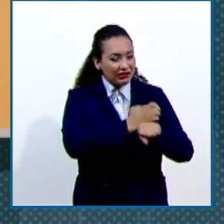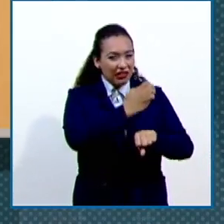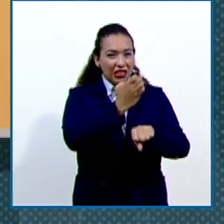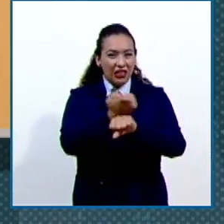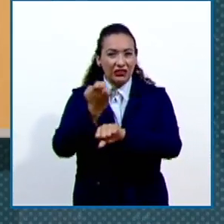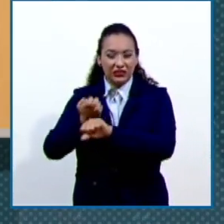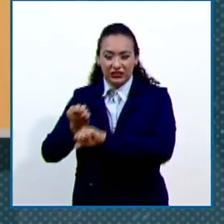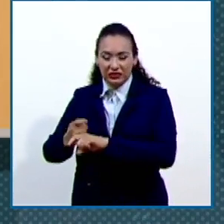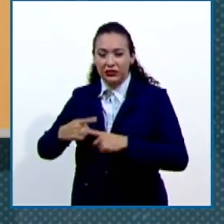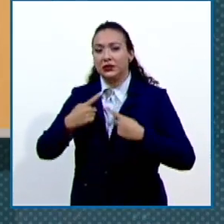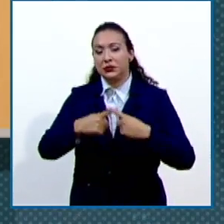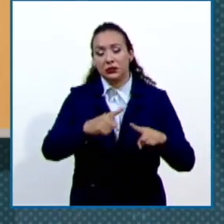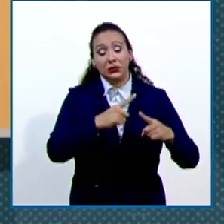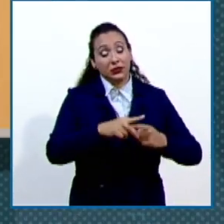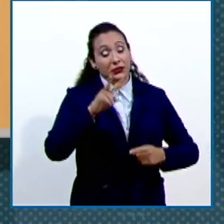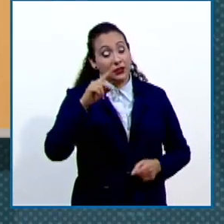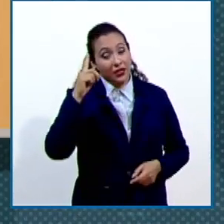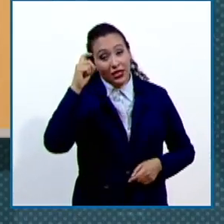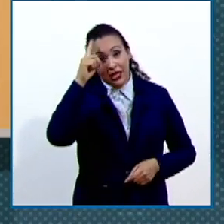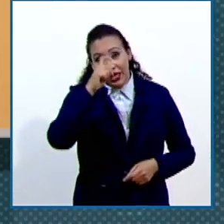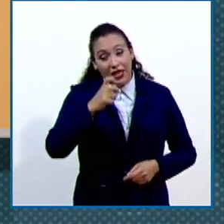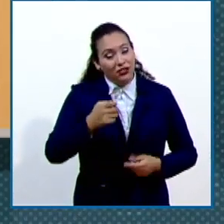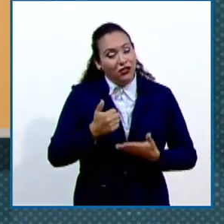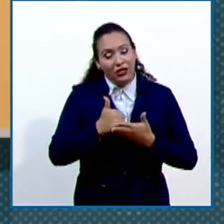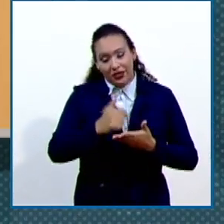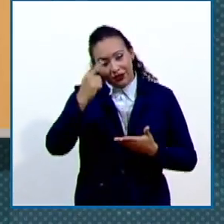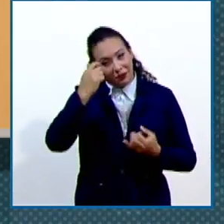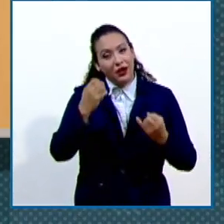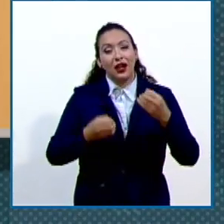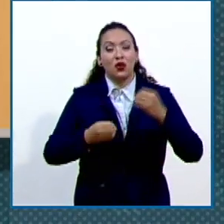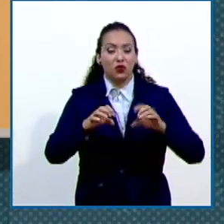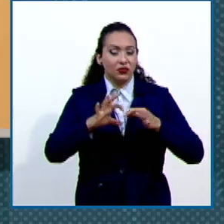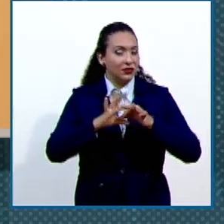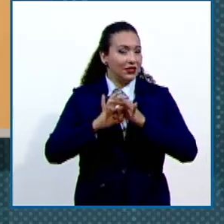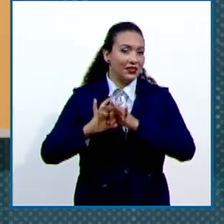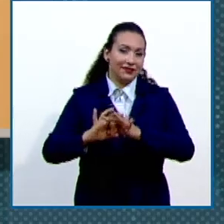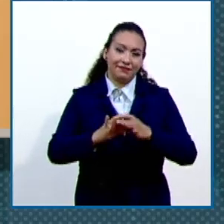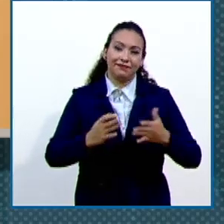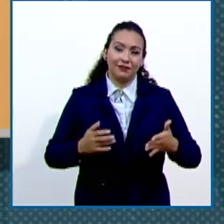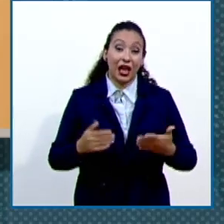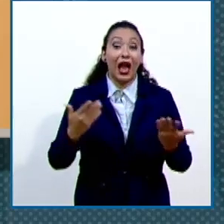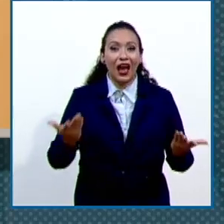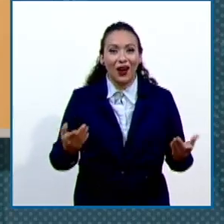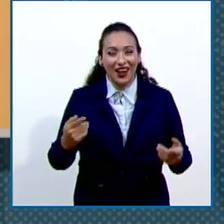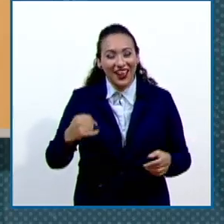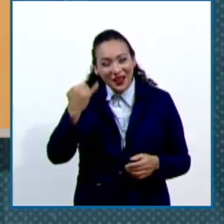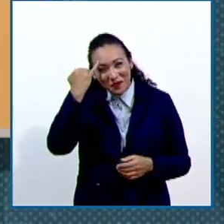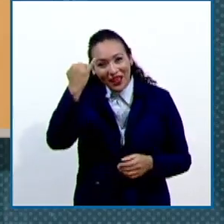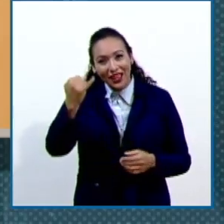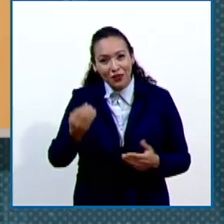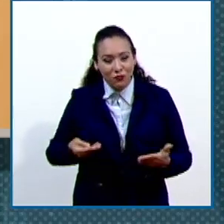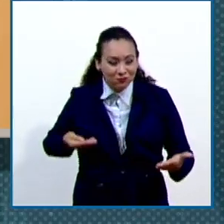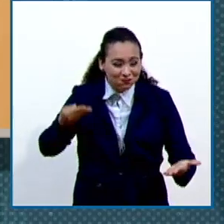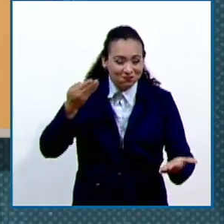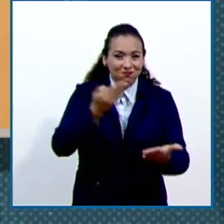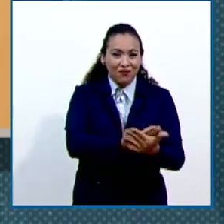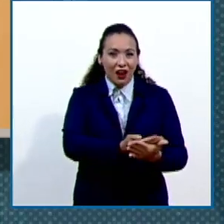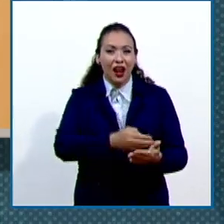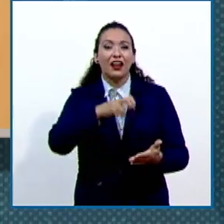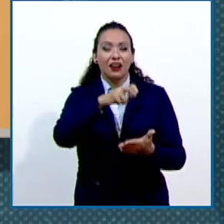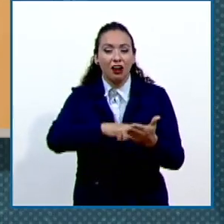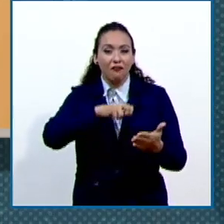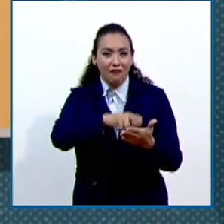variopinto es complicada la justicia para las personas. Si a eso le sumas el tema de una reforma al Poder